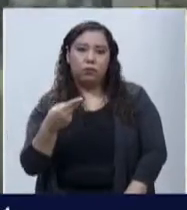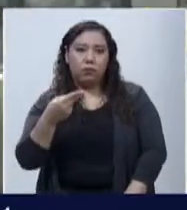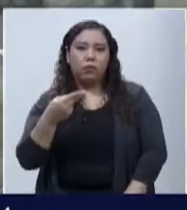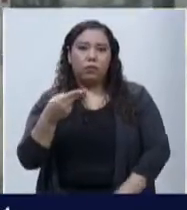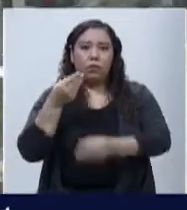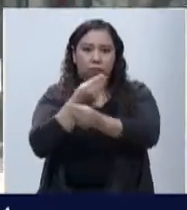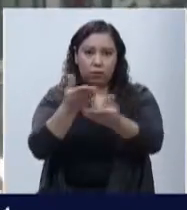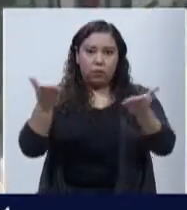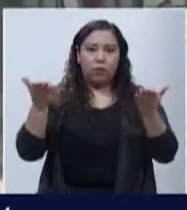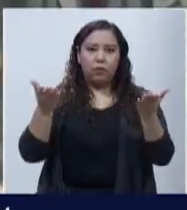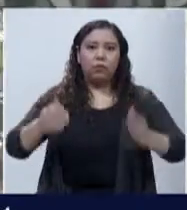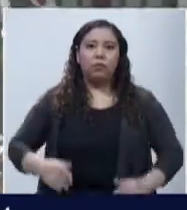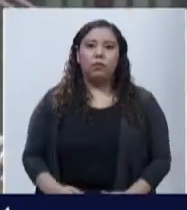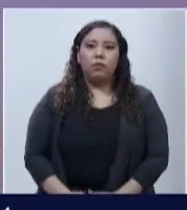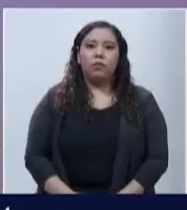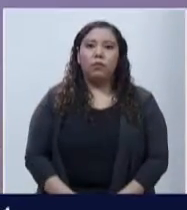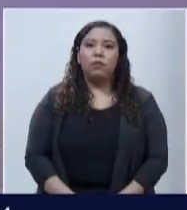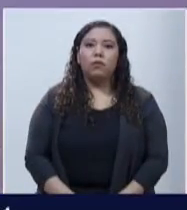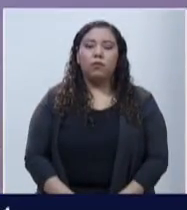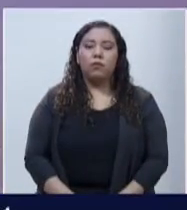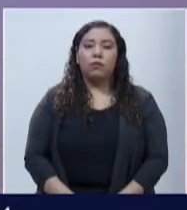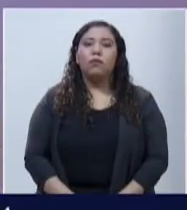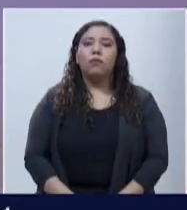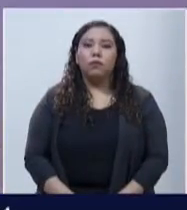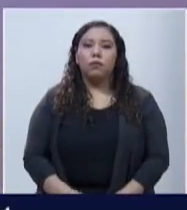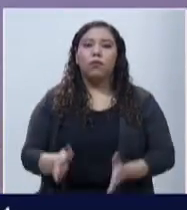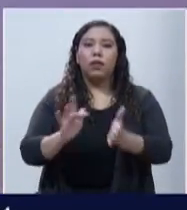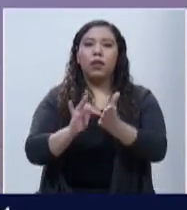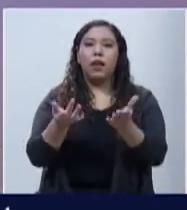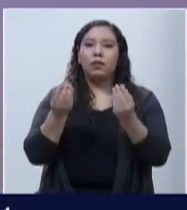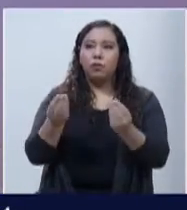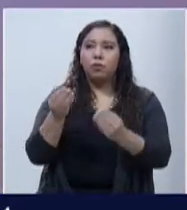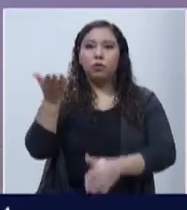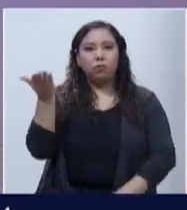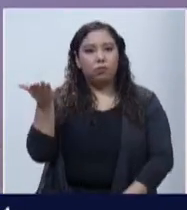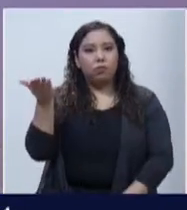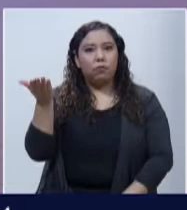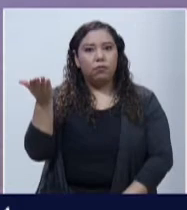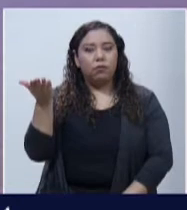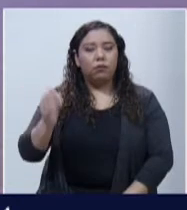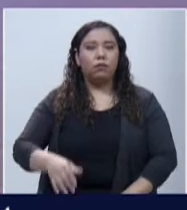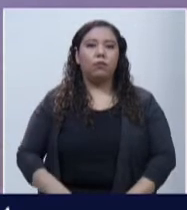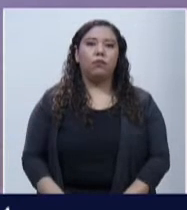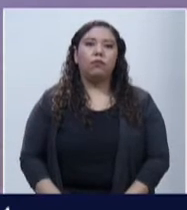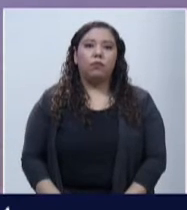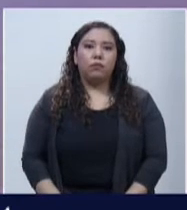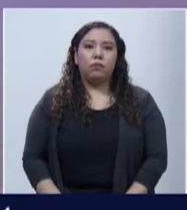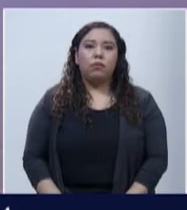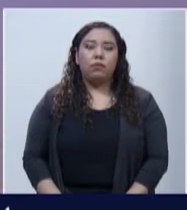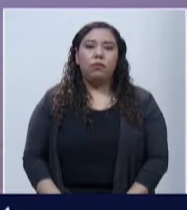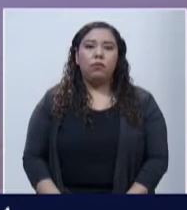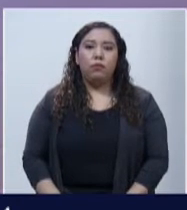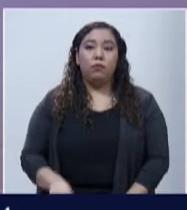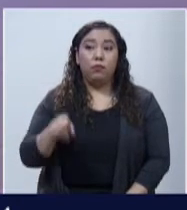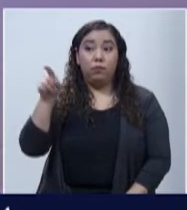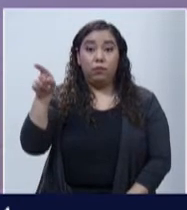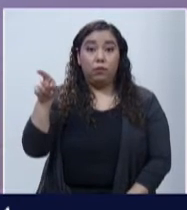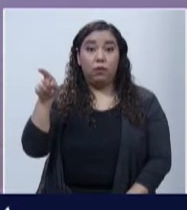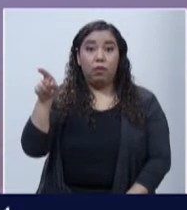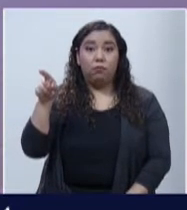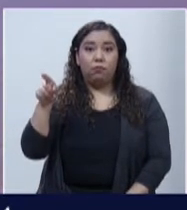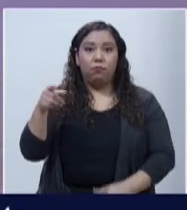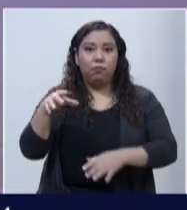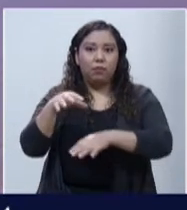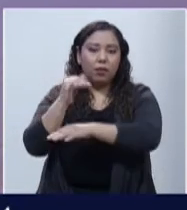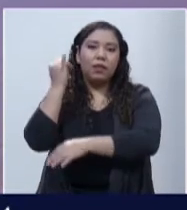alfredo ortiz de gracias a alfredo nuestro enviado especial tierra santa a